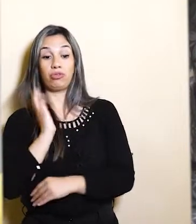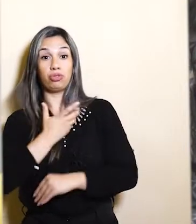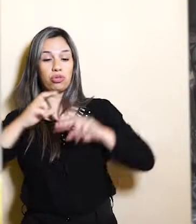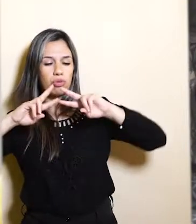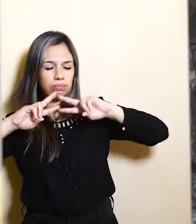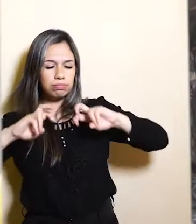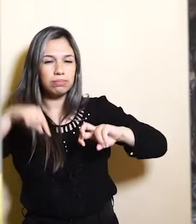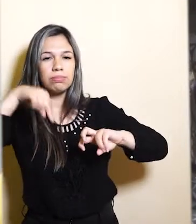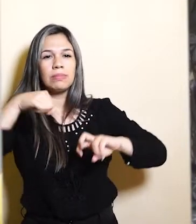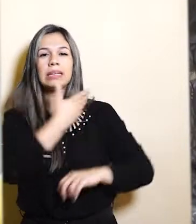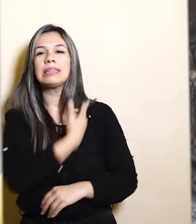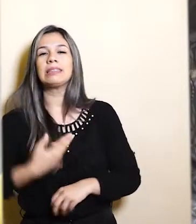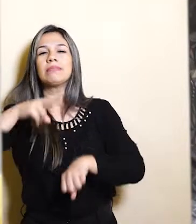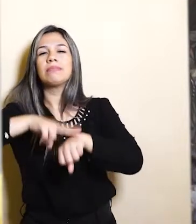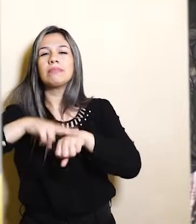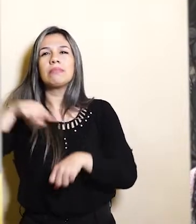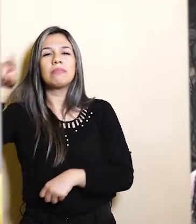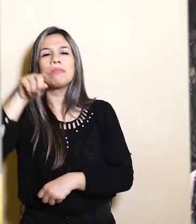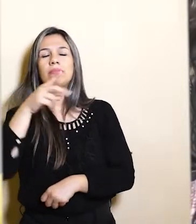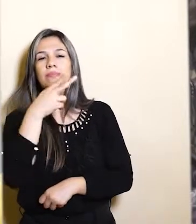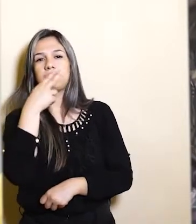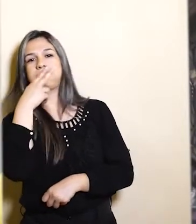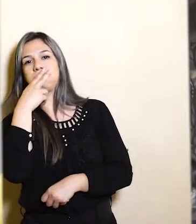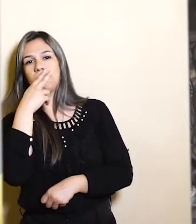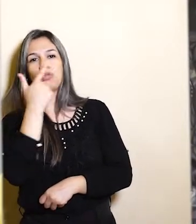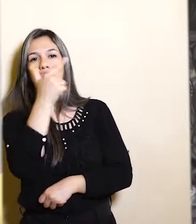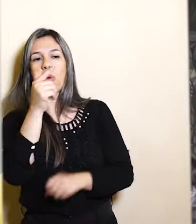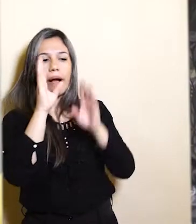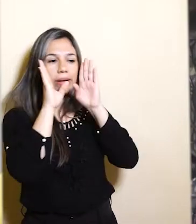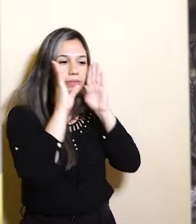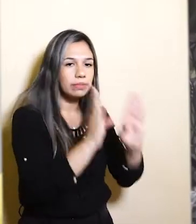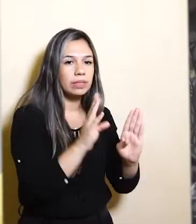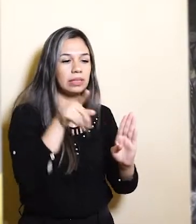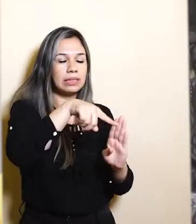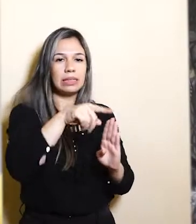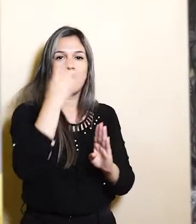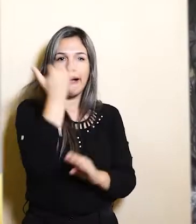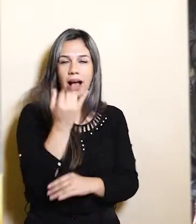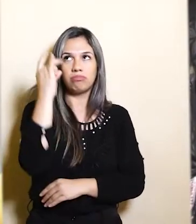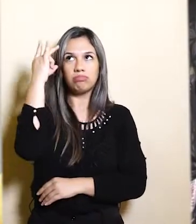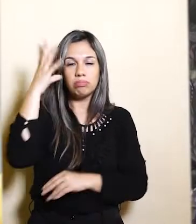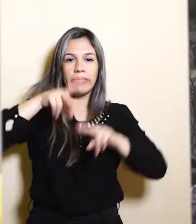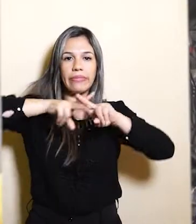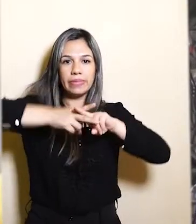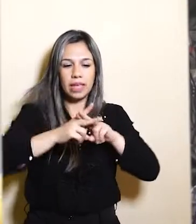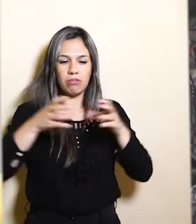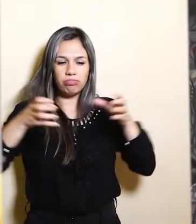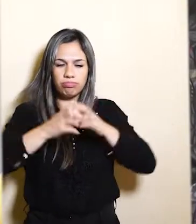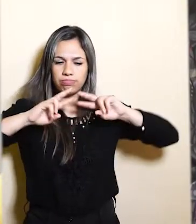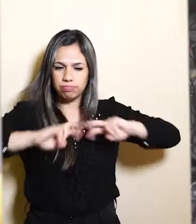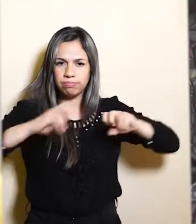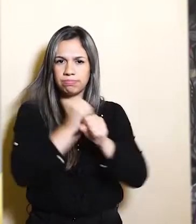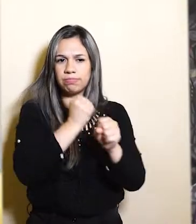autoridades del Estado al más alto nivel no están escuchando a sus personas profesionistas, técnicas especializadas, uh-huh. y no están escuchando